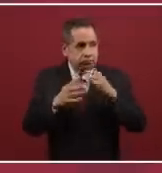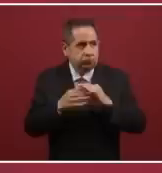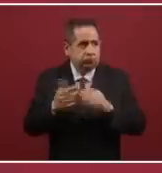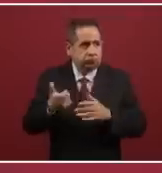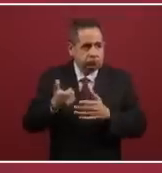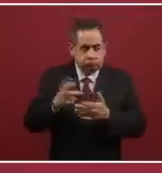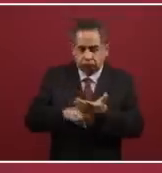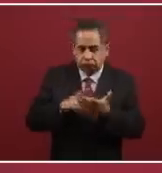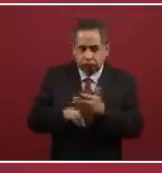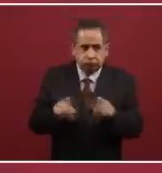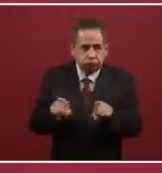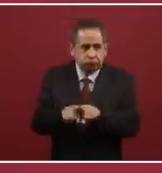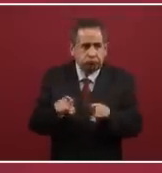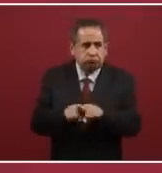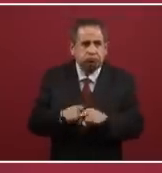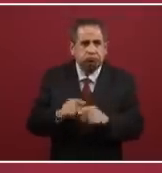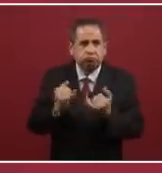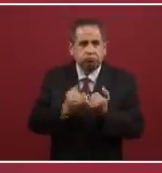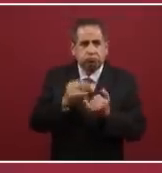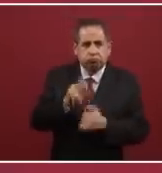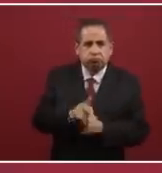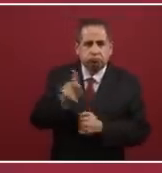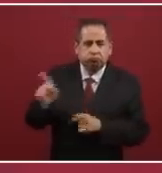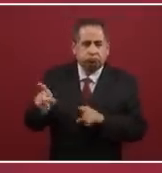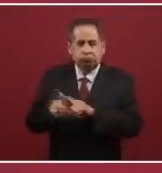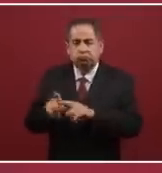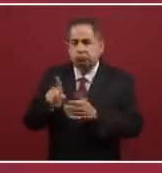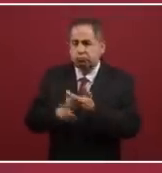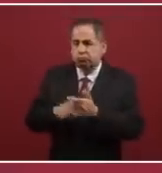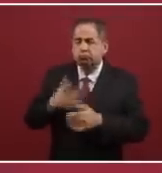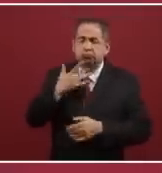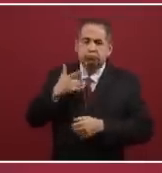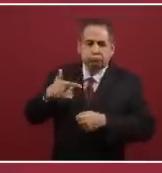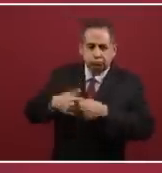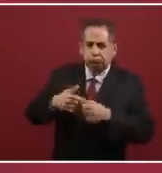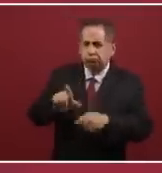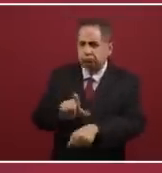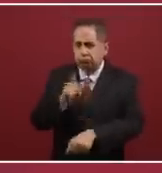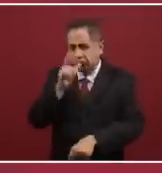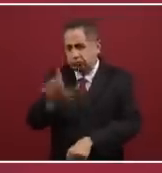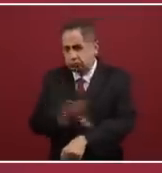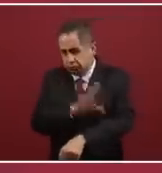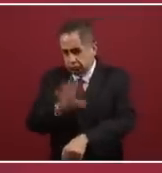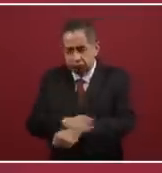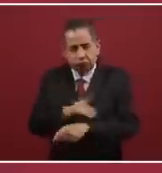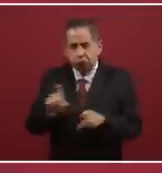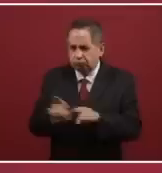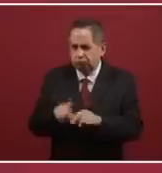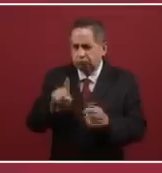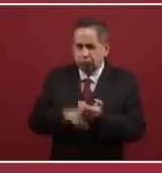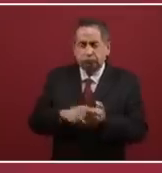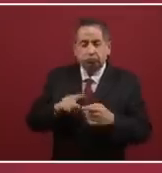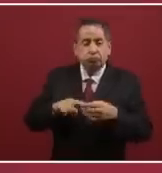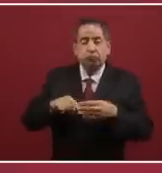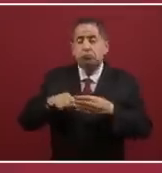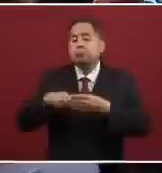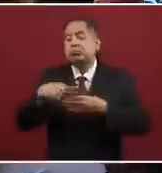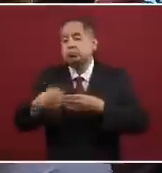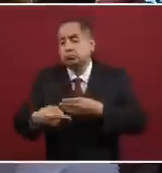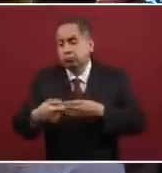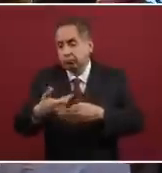cueste lo mismo la gasolina, el gas, la luz, que lo que cuesta del otro lado de la